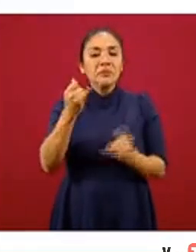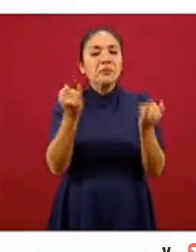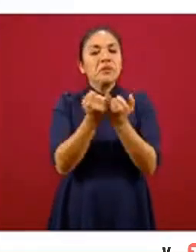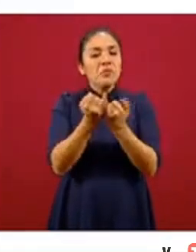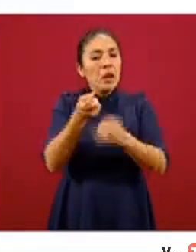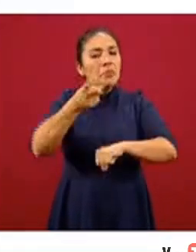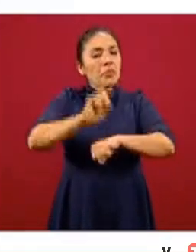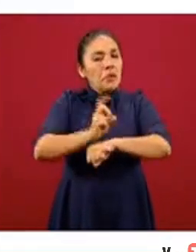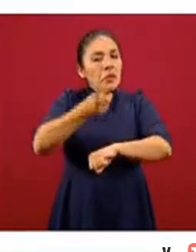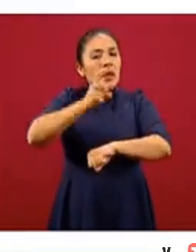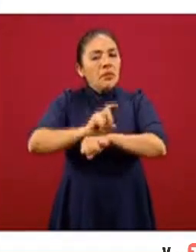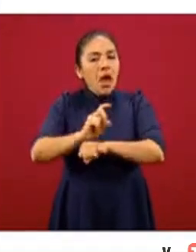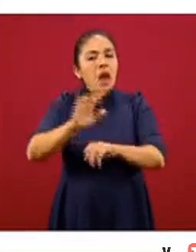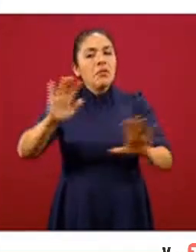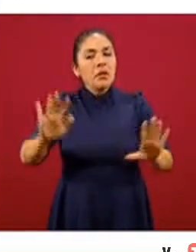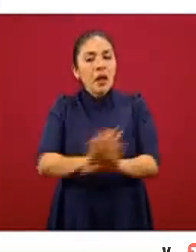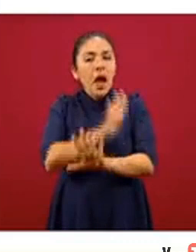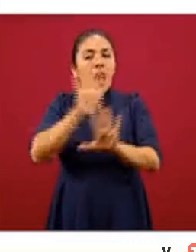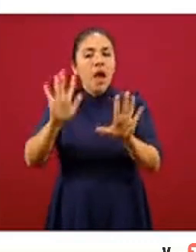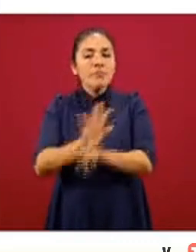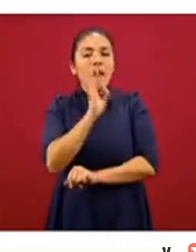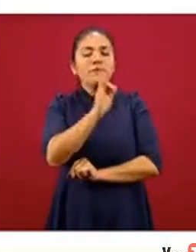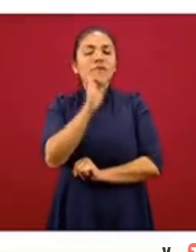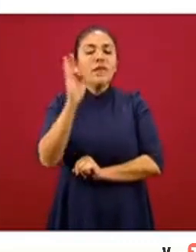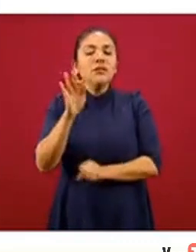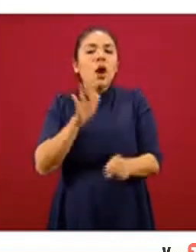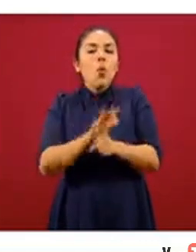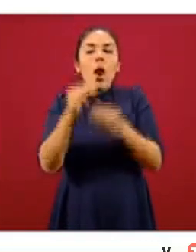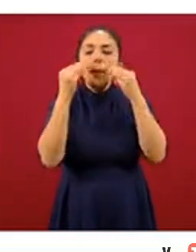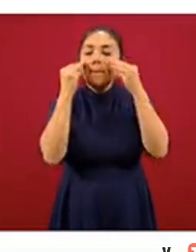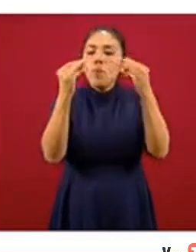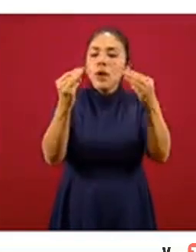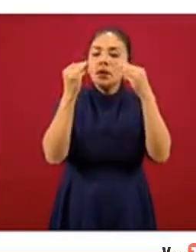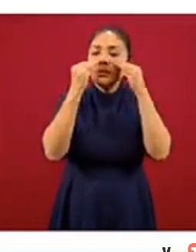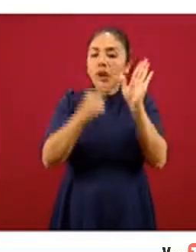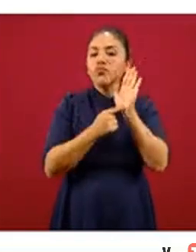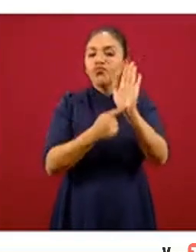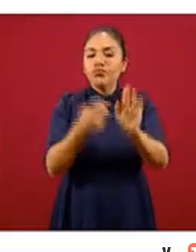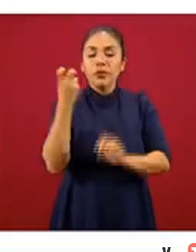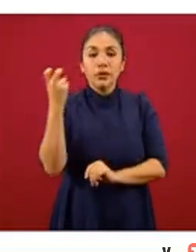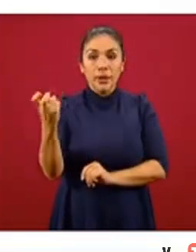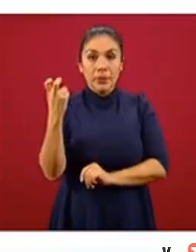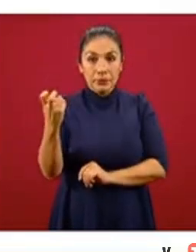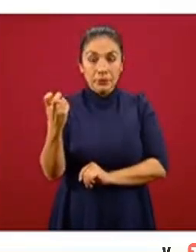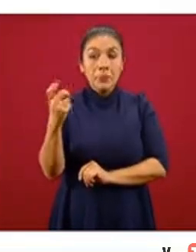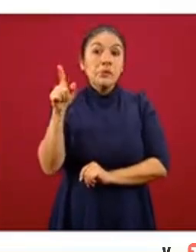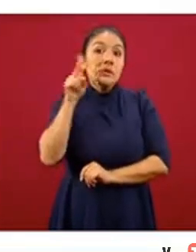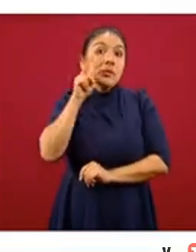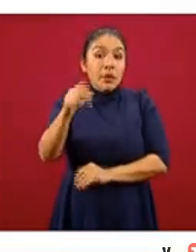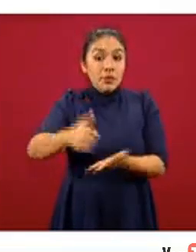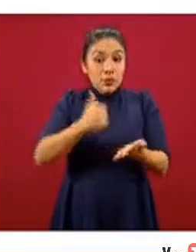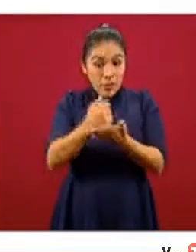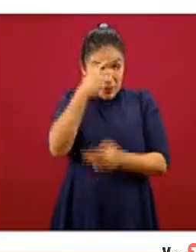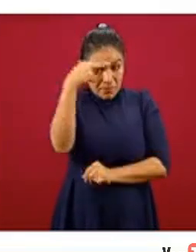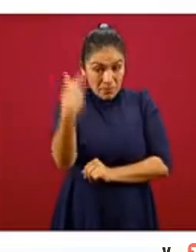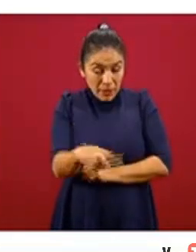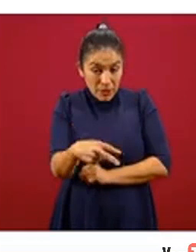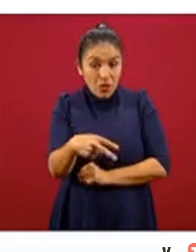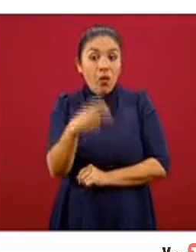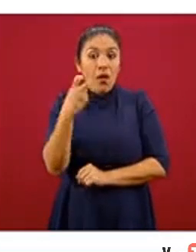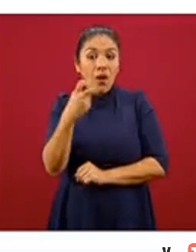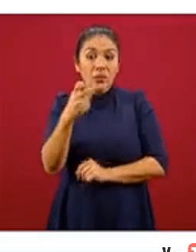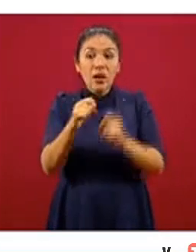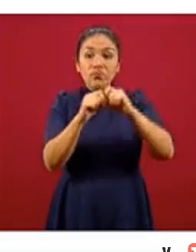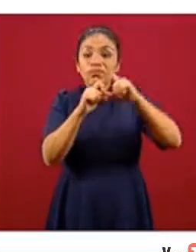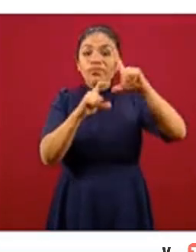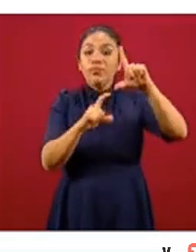día las fechas que se muestran ahí en la leyenda. Vean ustedes la Ciudad de México, esta brecha